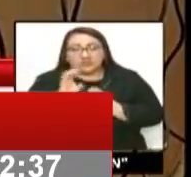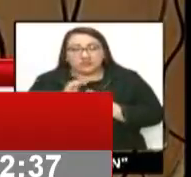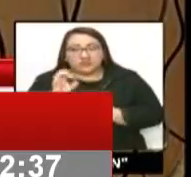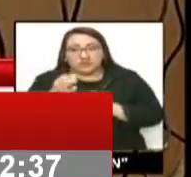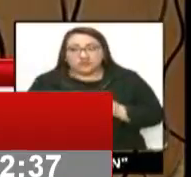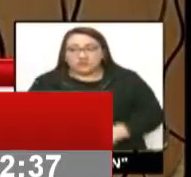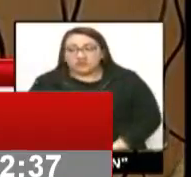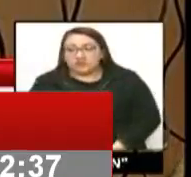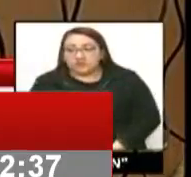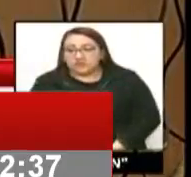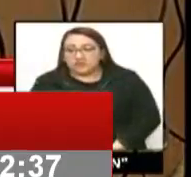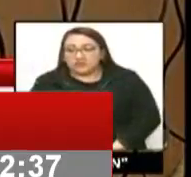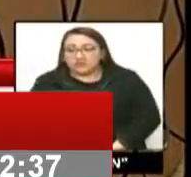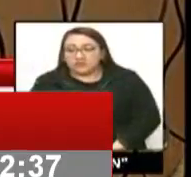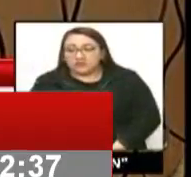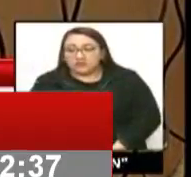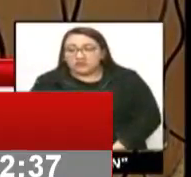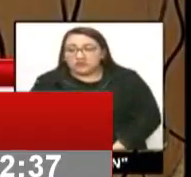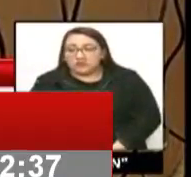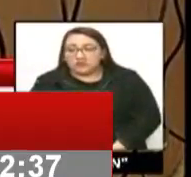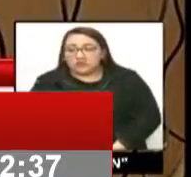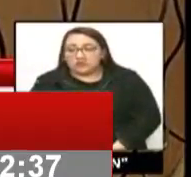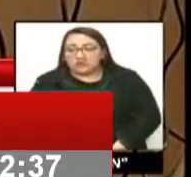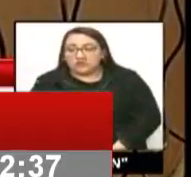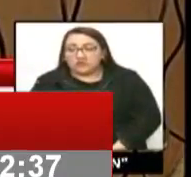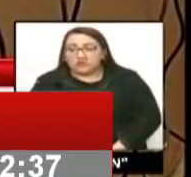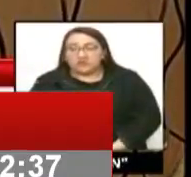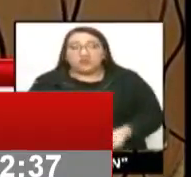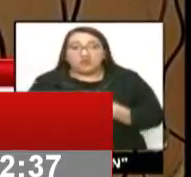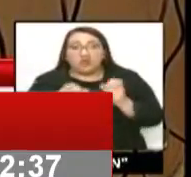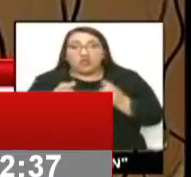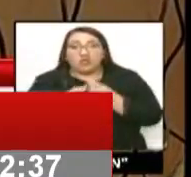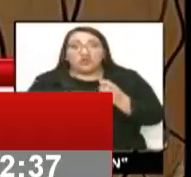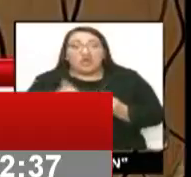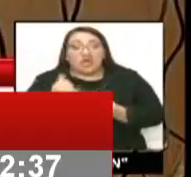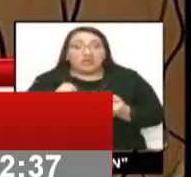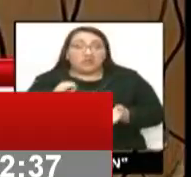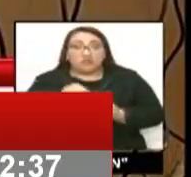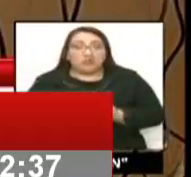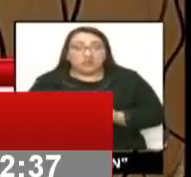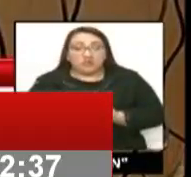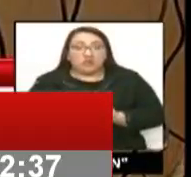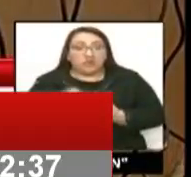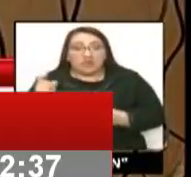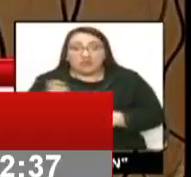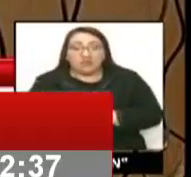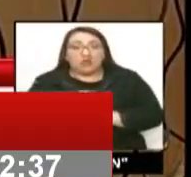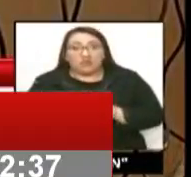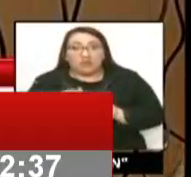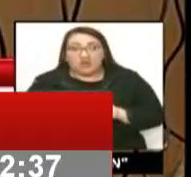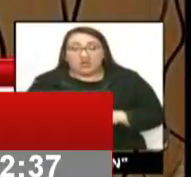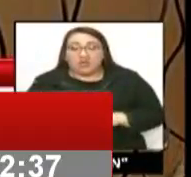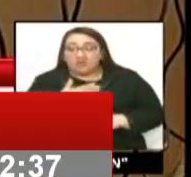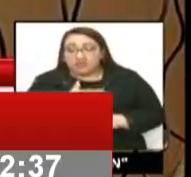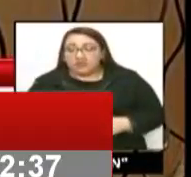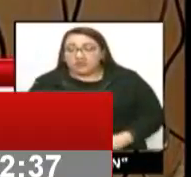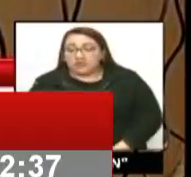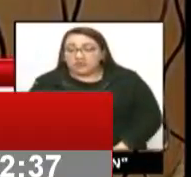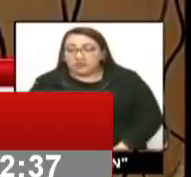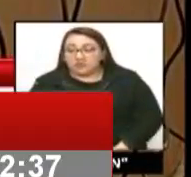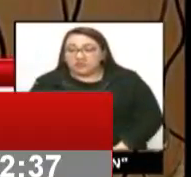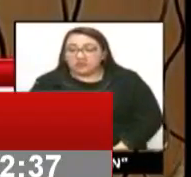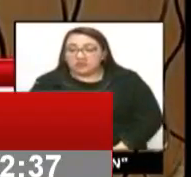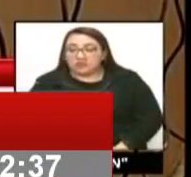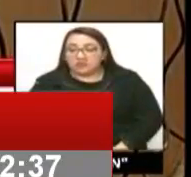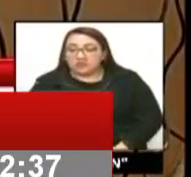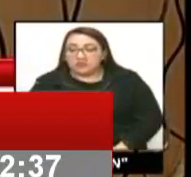presupuestal. Incluso si la mayoría de colegas cree que hay que colocar de una vez el número acá, presidenta, y que